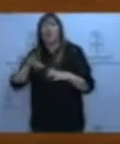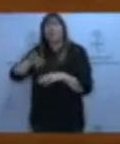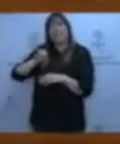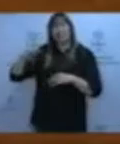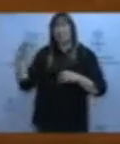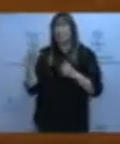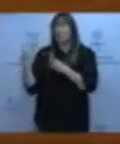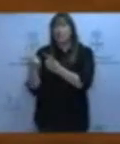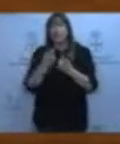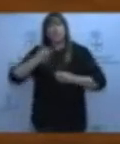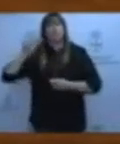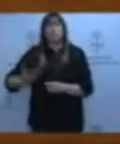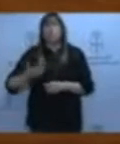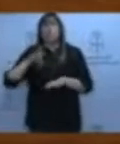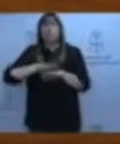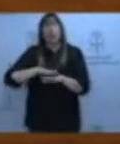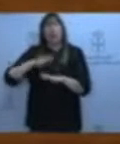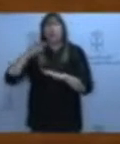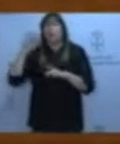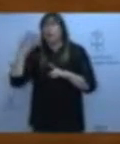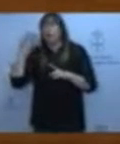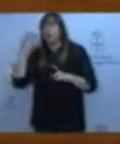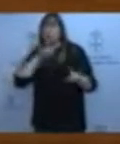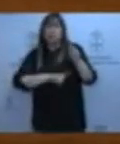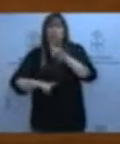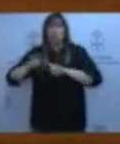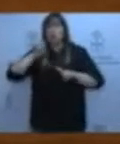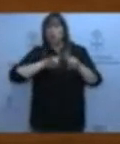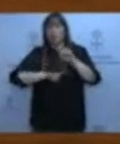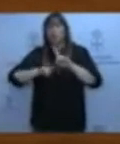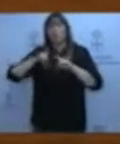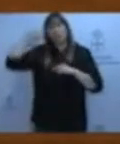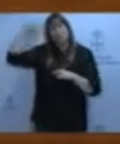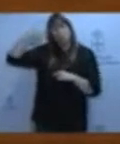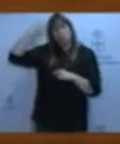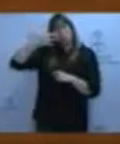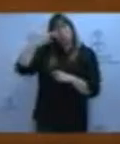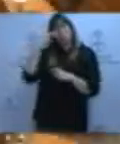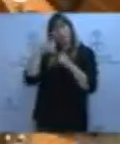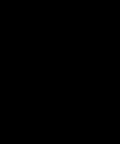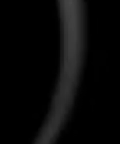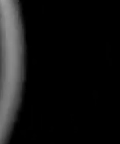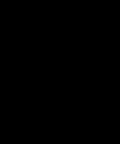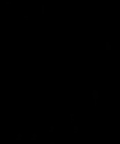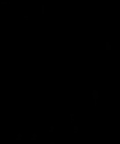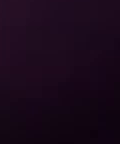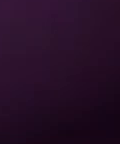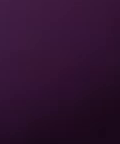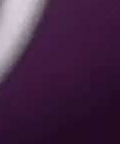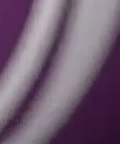clave para abordar muchas de las problemáticas que atañen a la cultura en este país, que es Asturias. Gracias.